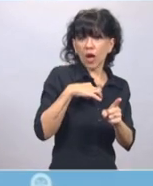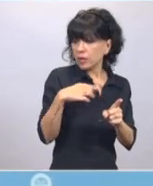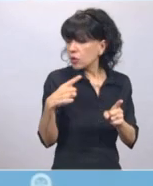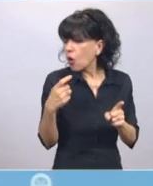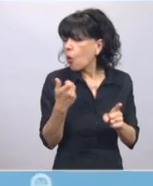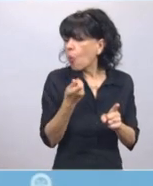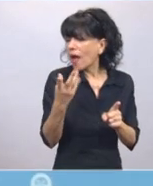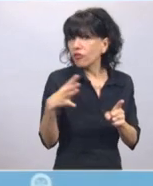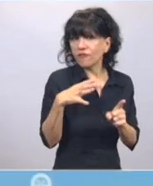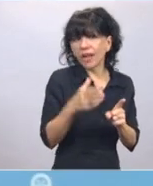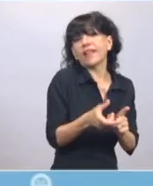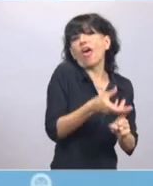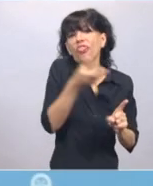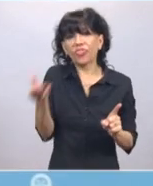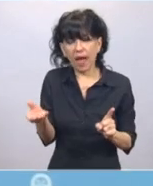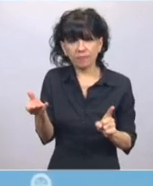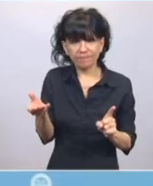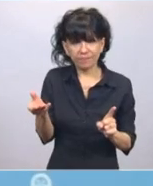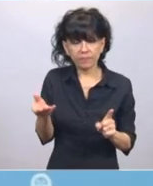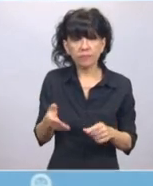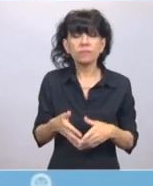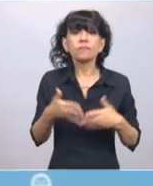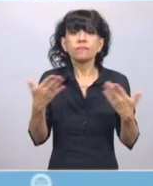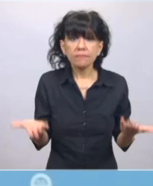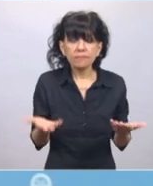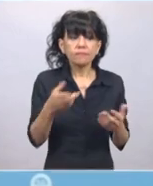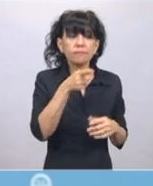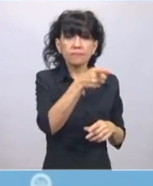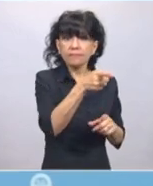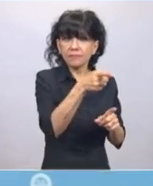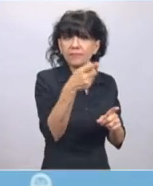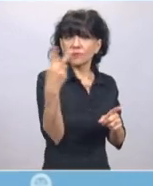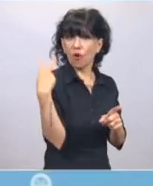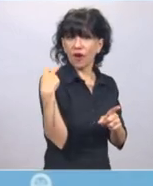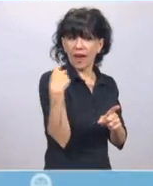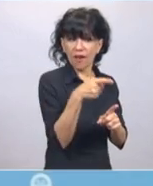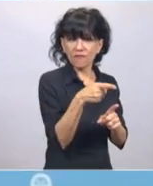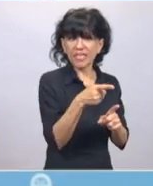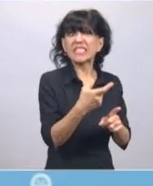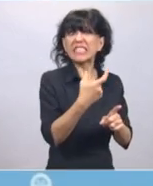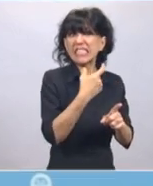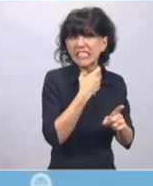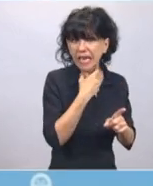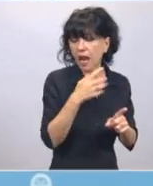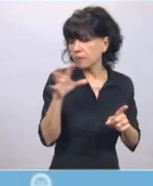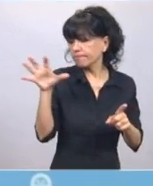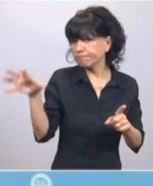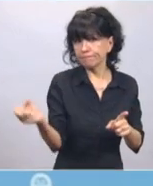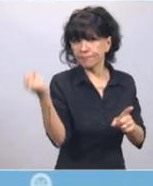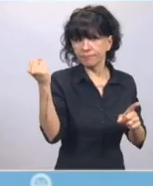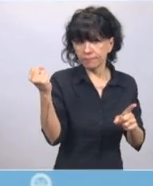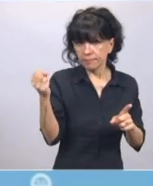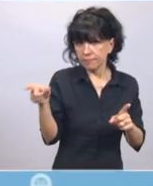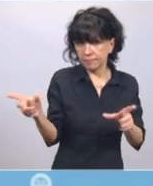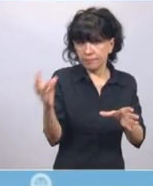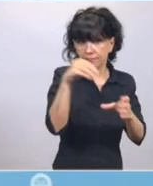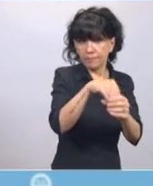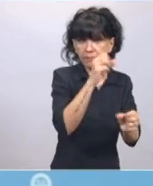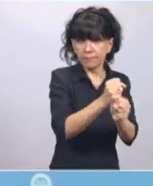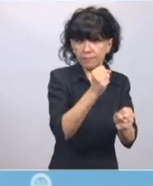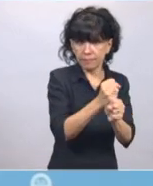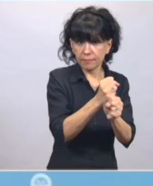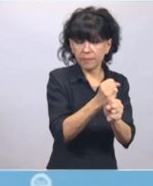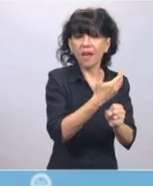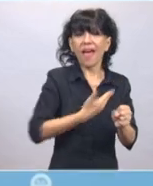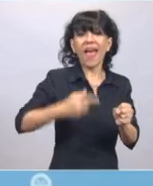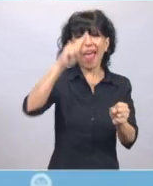para incentivar que esos empleadores tomen a estos beneficiarios de programas no van a pagar